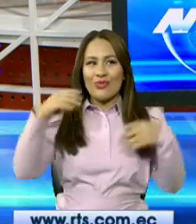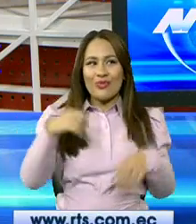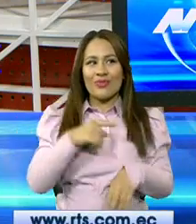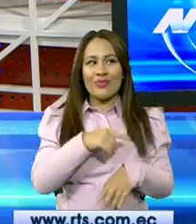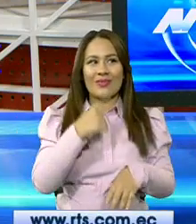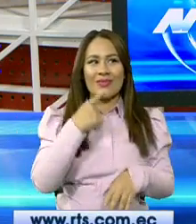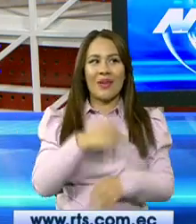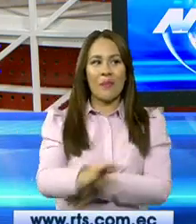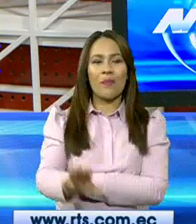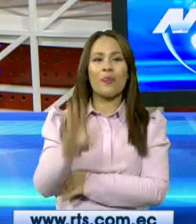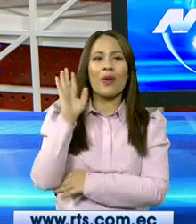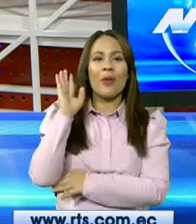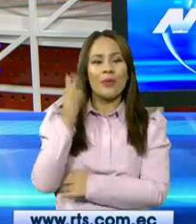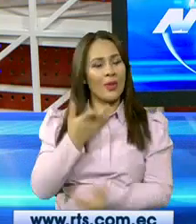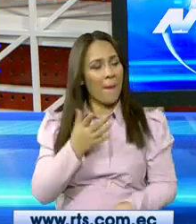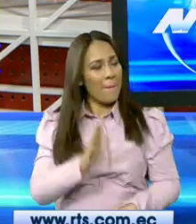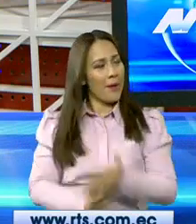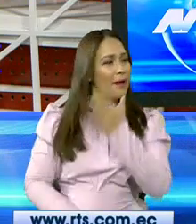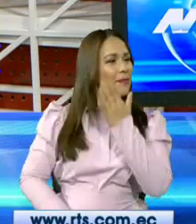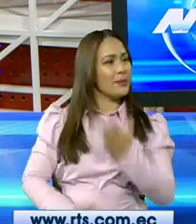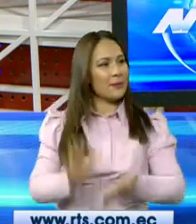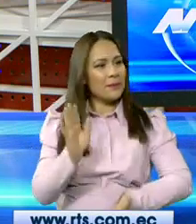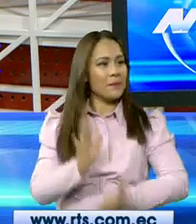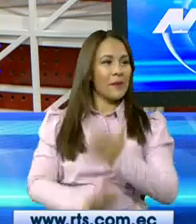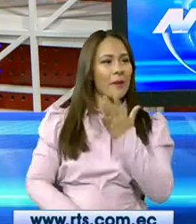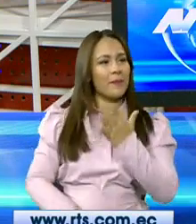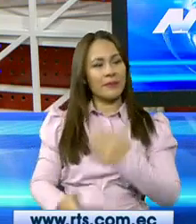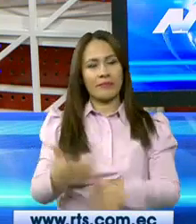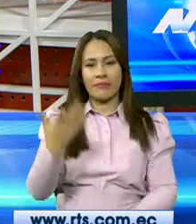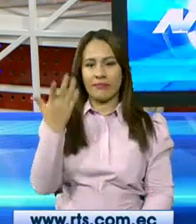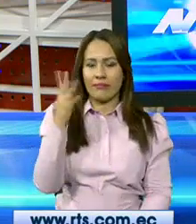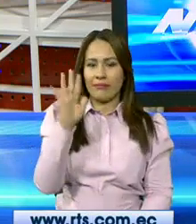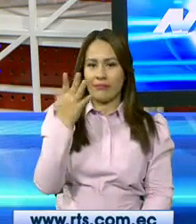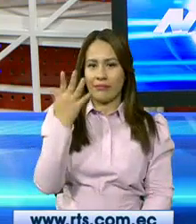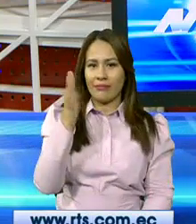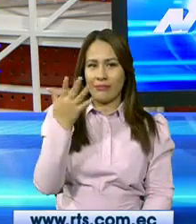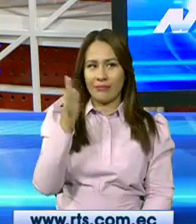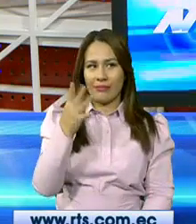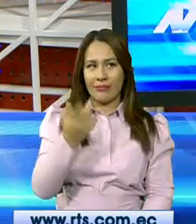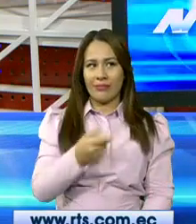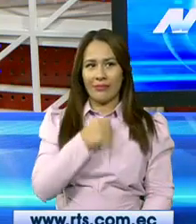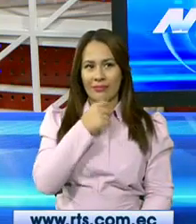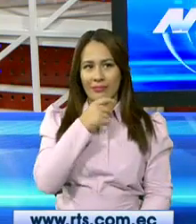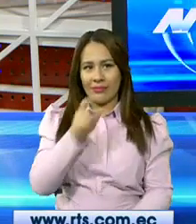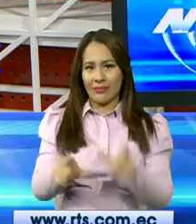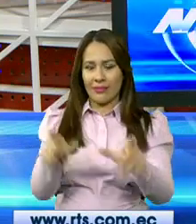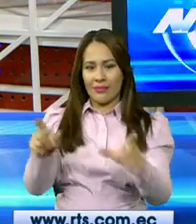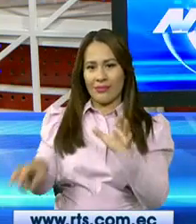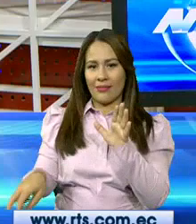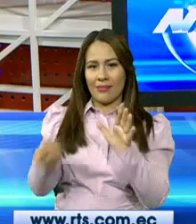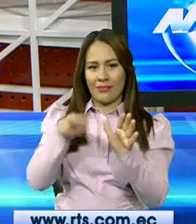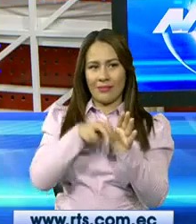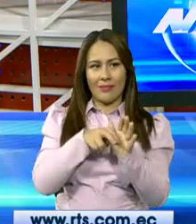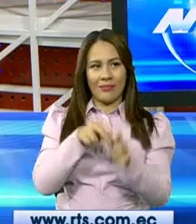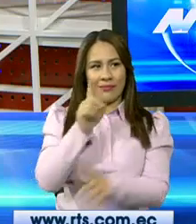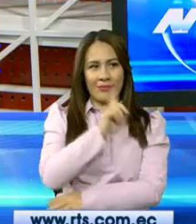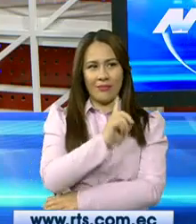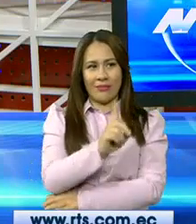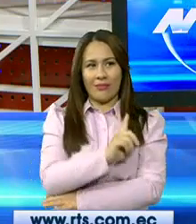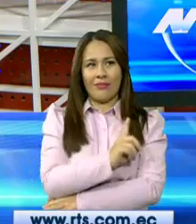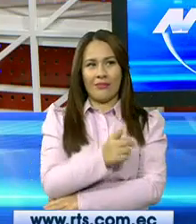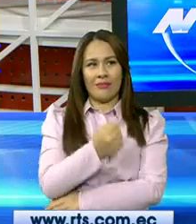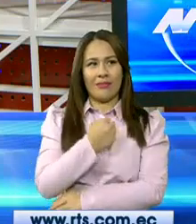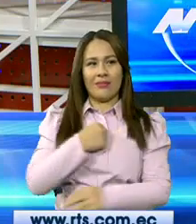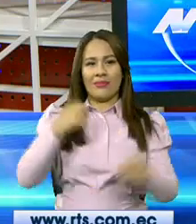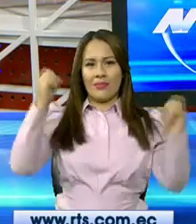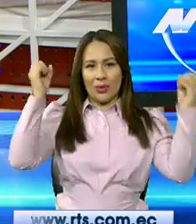Dice, promete. Me dice, nos vamos, me diste. Y a la hora de la hora embarca, ya me dejas aquí embarcado. Embarca a la gente y él se queda en tierra. Usted es tremendo. La